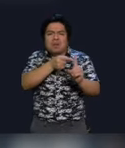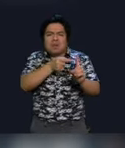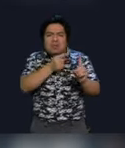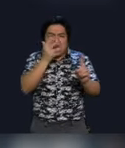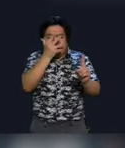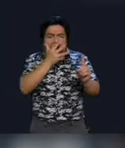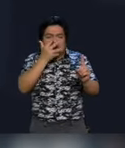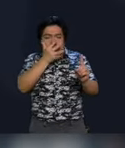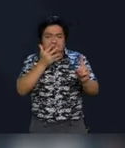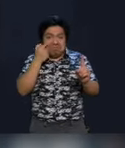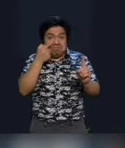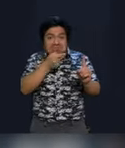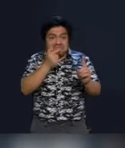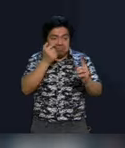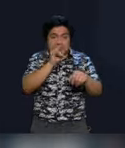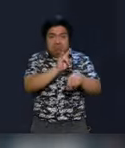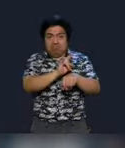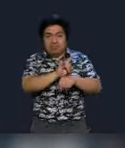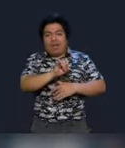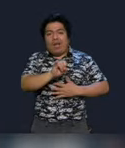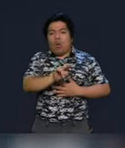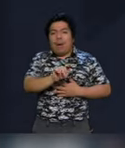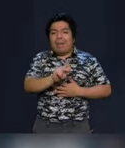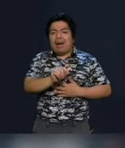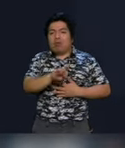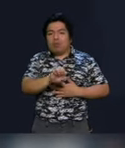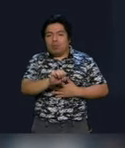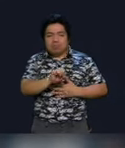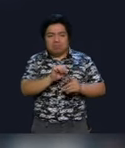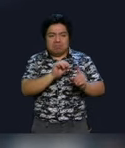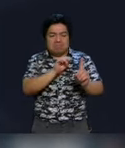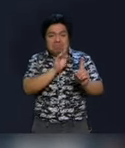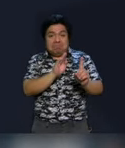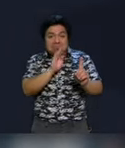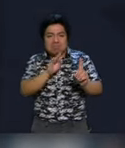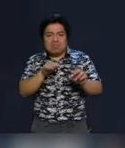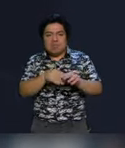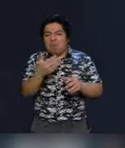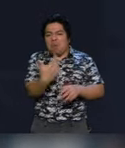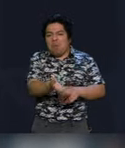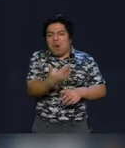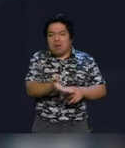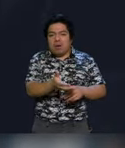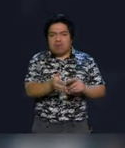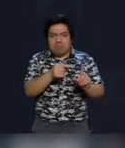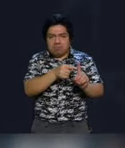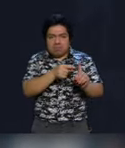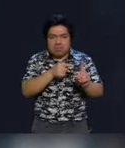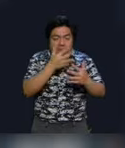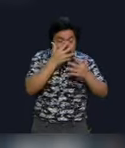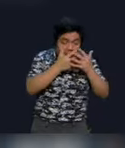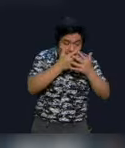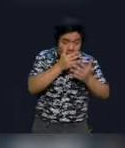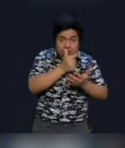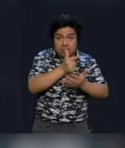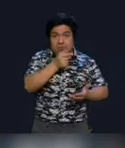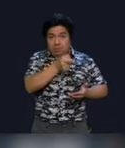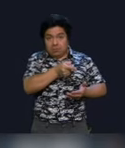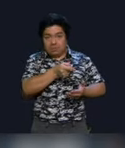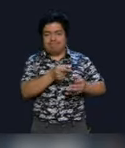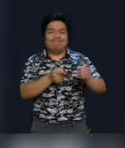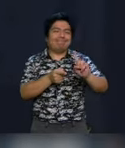presunto estado de ebriedad de Juan Pablo Sánchez Gálvez y le digo que me parece ociosa porque creo que lo grave del video no es que este personaje